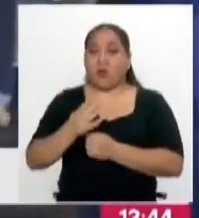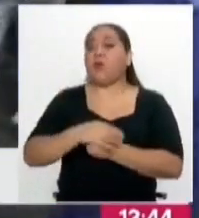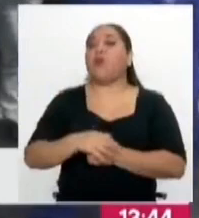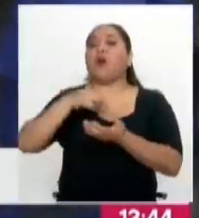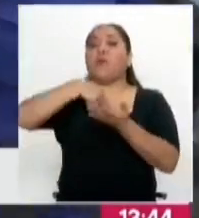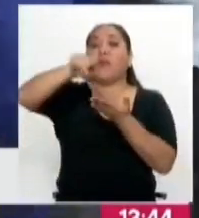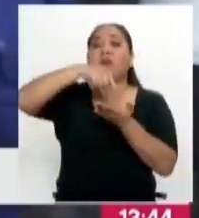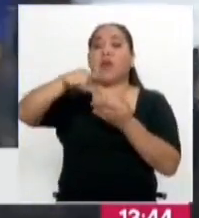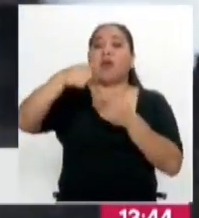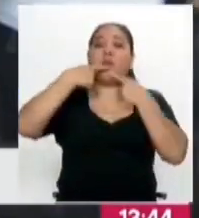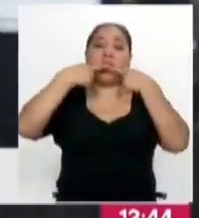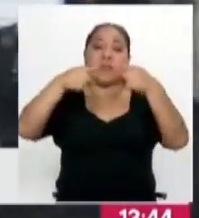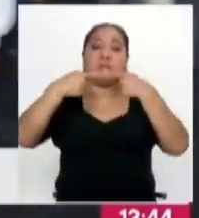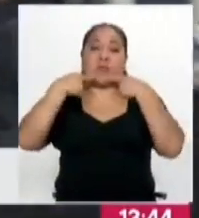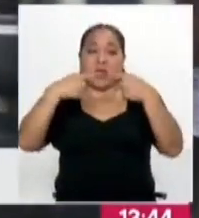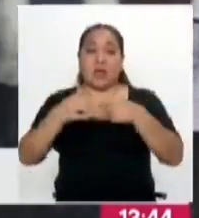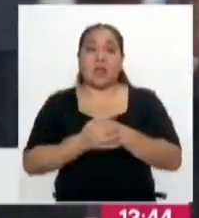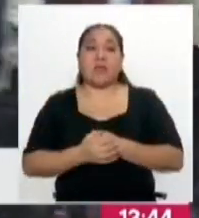enviará mensajes